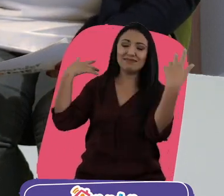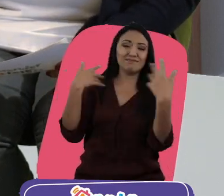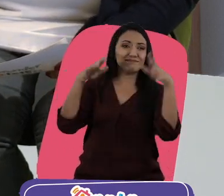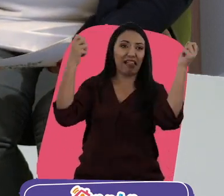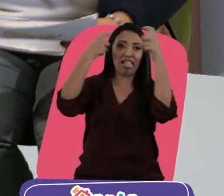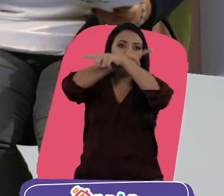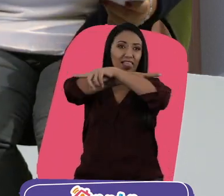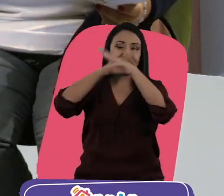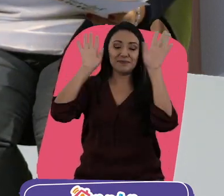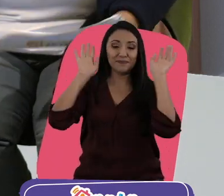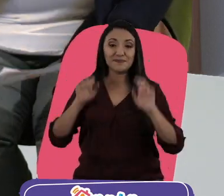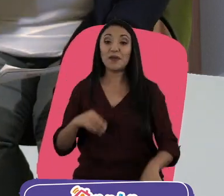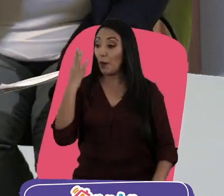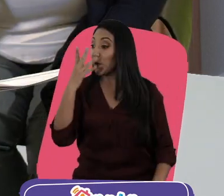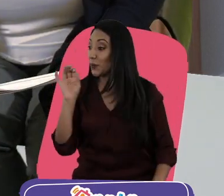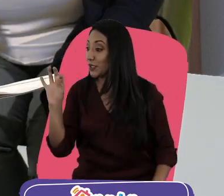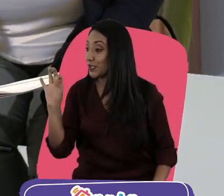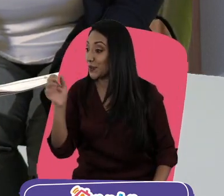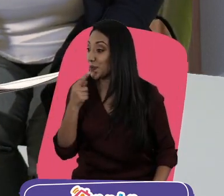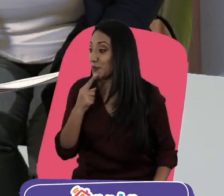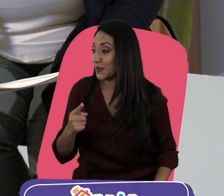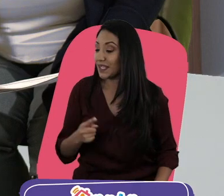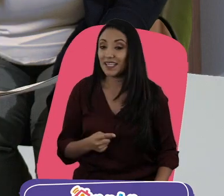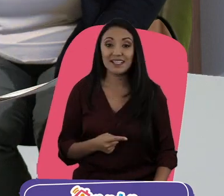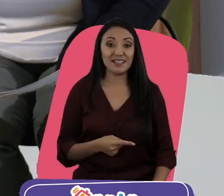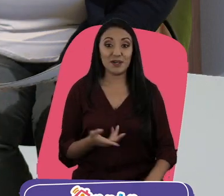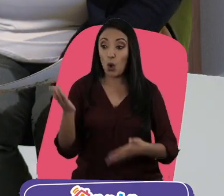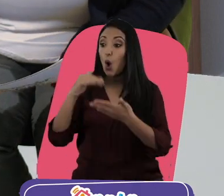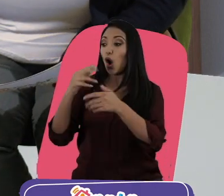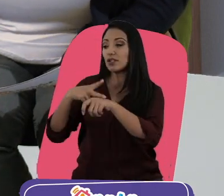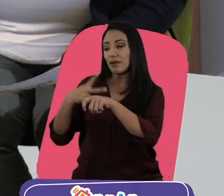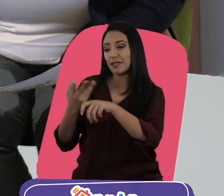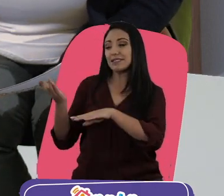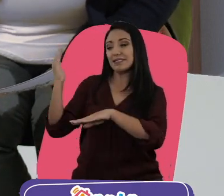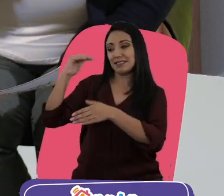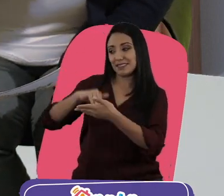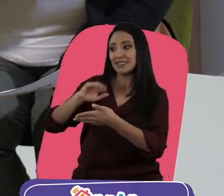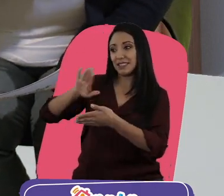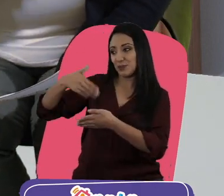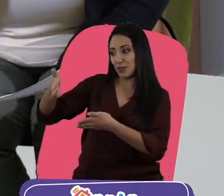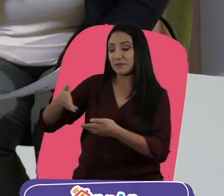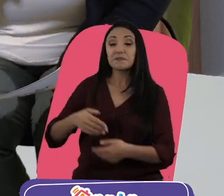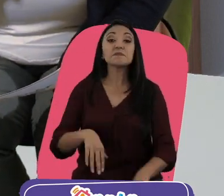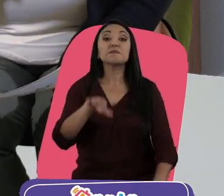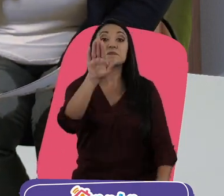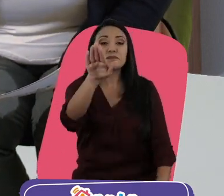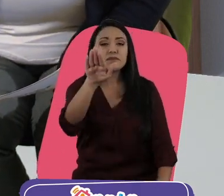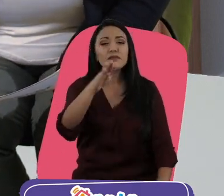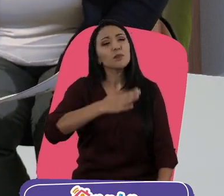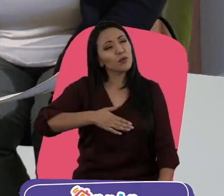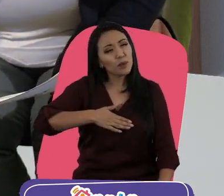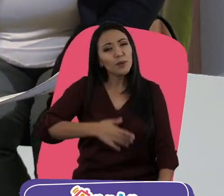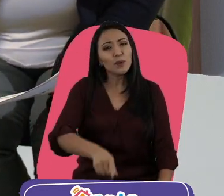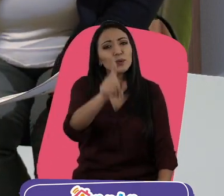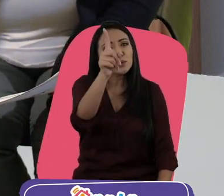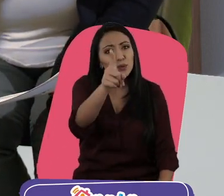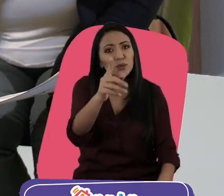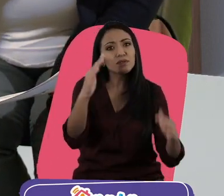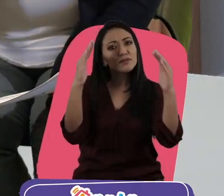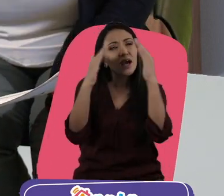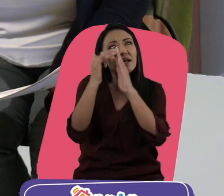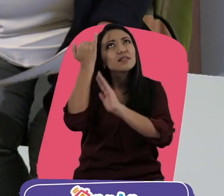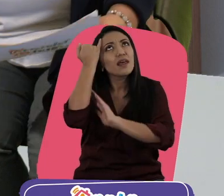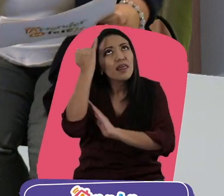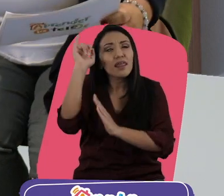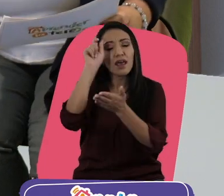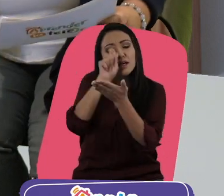de plata. Eso es como digo, pero cayó chévere. ¿Les gustó? Pero quedó chévere, ¿de acuerdo? La vamos a volver a cantar luego. Chicos, perfecto. Chicas, empiecen a crear su